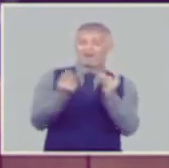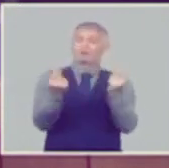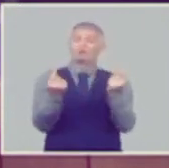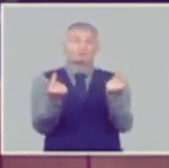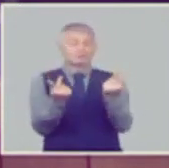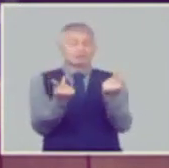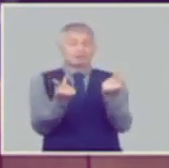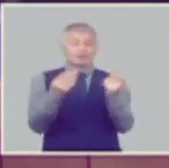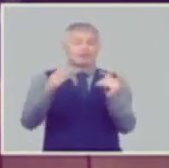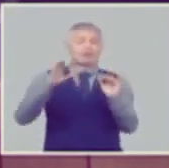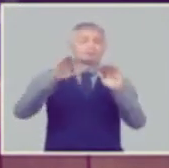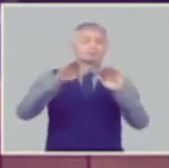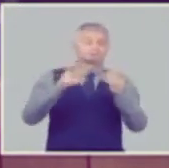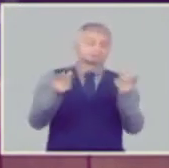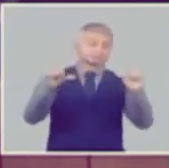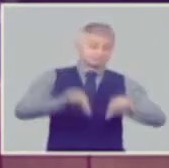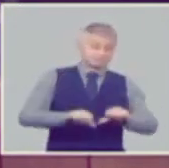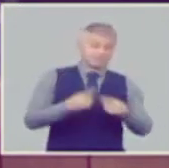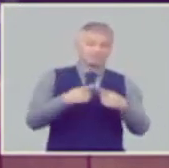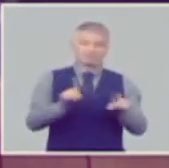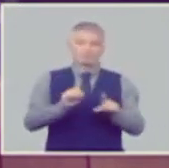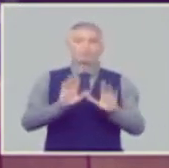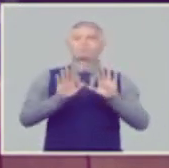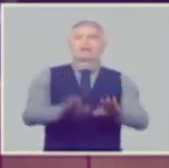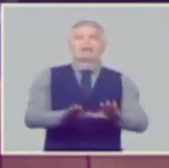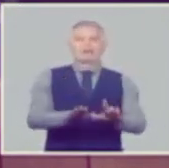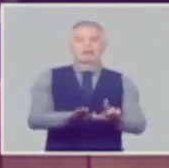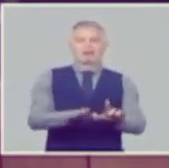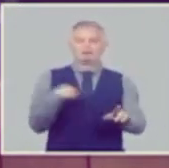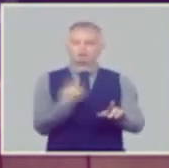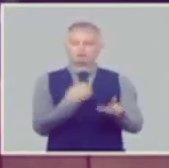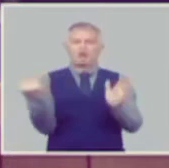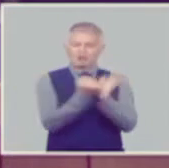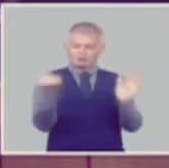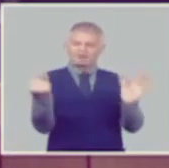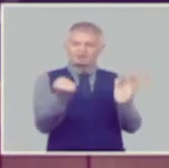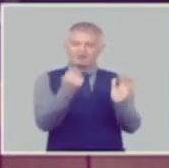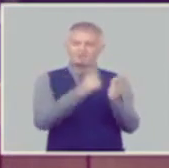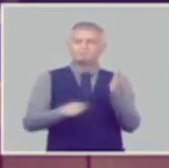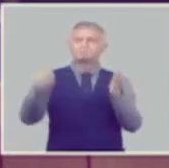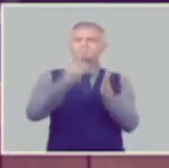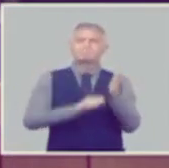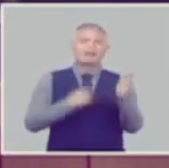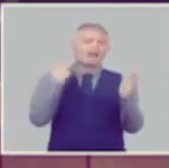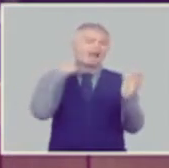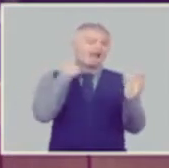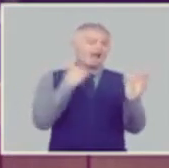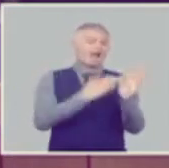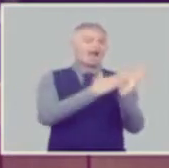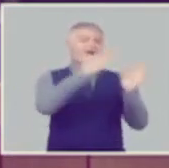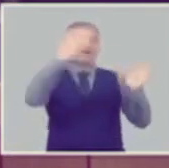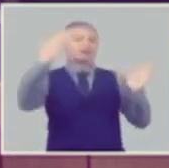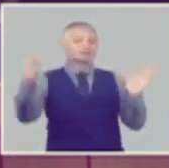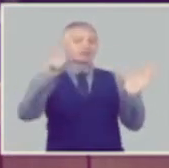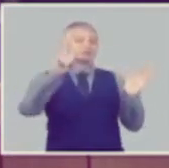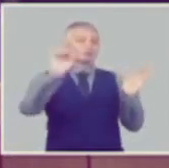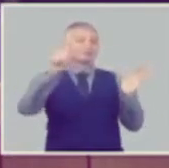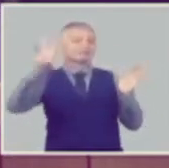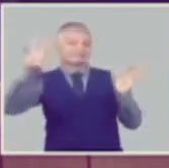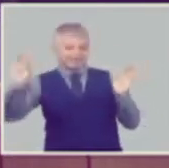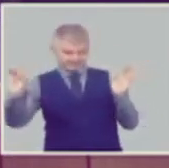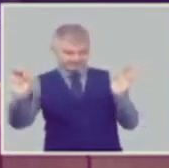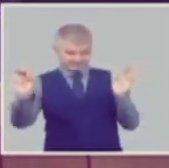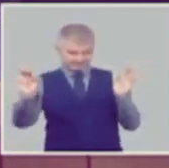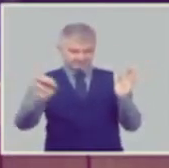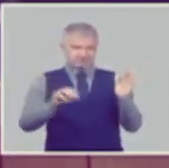detiene. Hemos aprobado la Estrategia Económico-Social y el Plan Nacional de Desarrollo Económico y Social hasta el año 2030 y se concluyeron